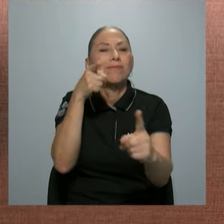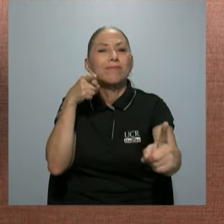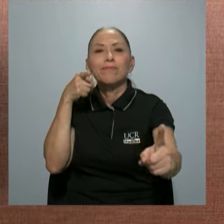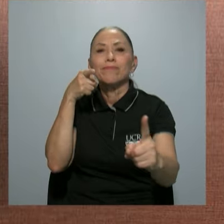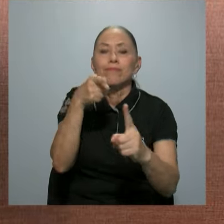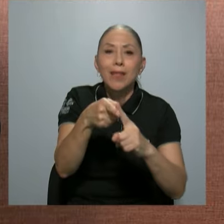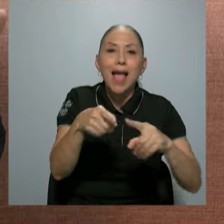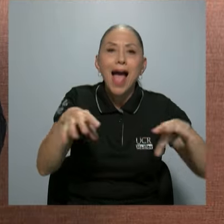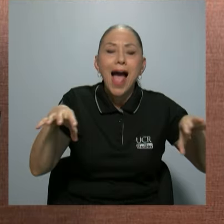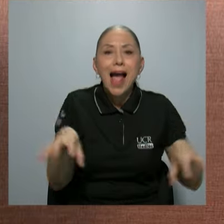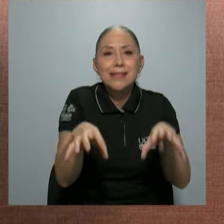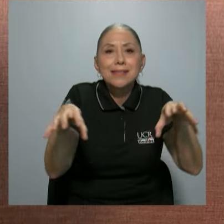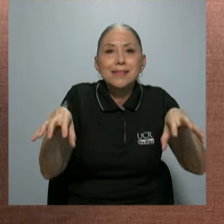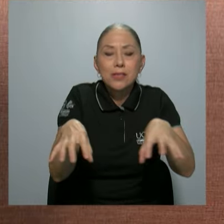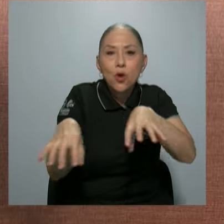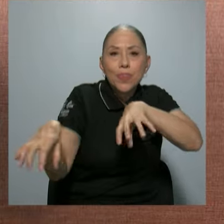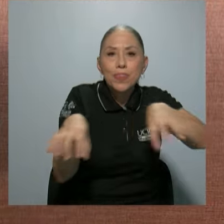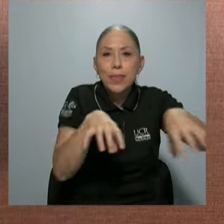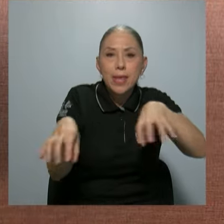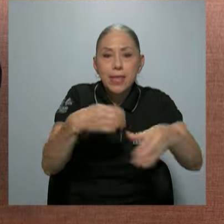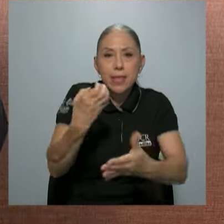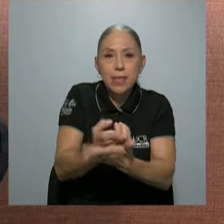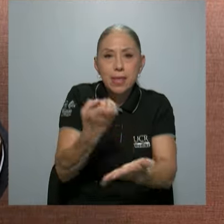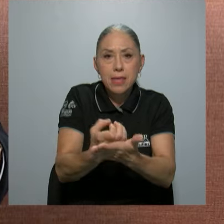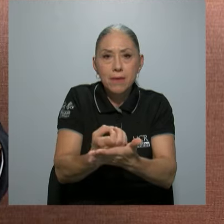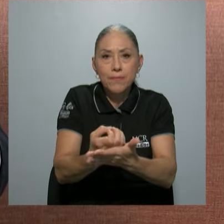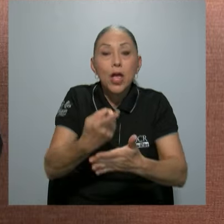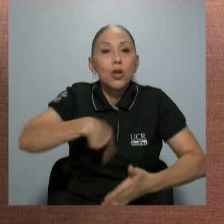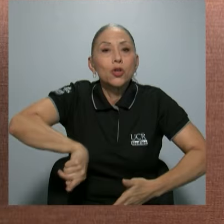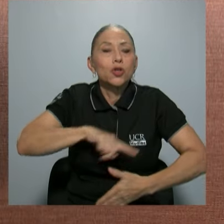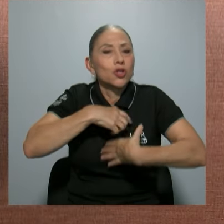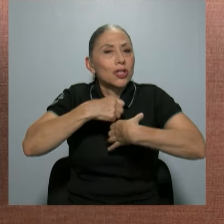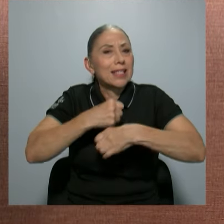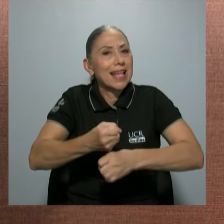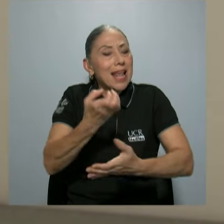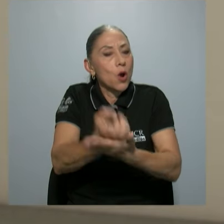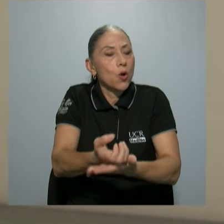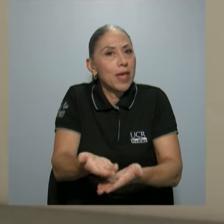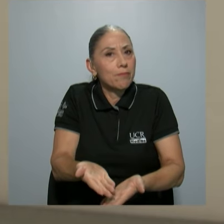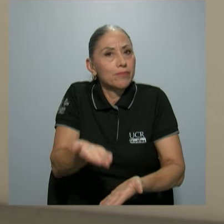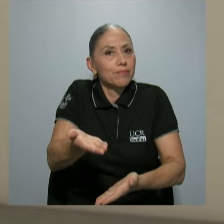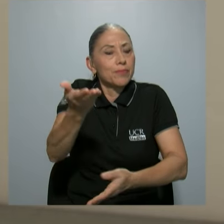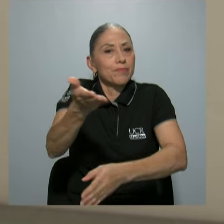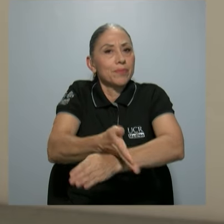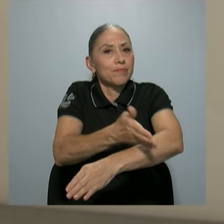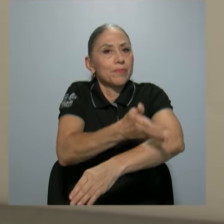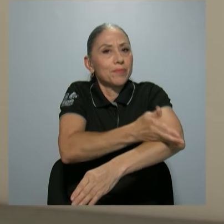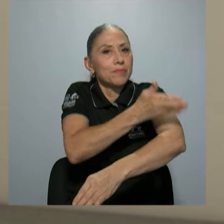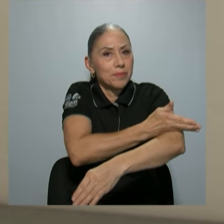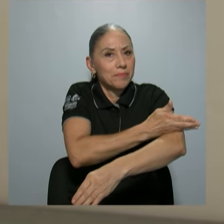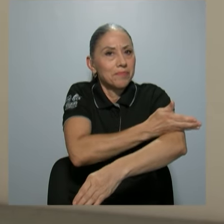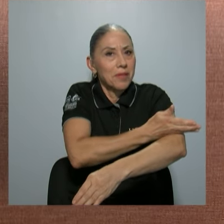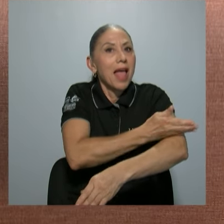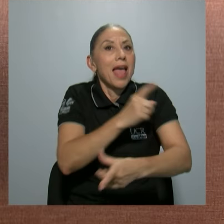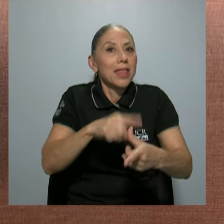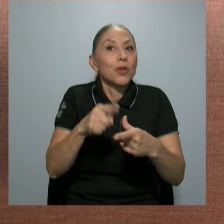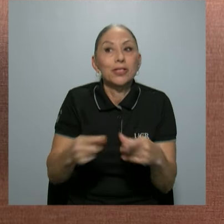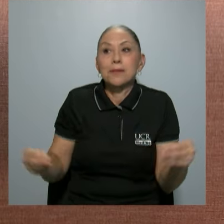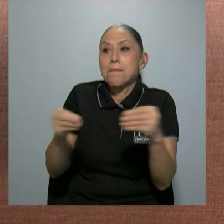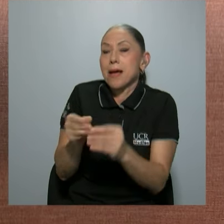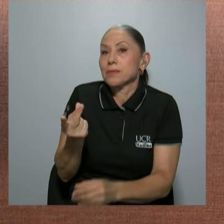de dinamizar la economía. Vamos a hacer crecer la economía. Creciendo el pastel de la economía, crecen los recursos, con